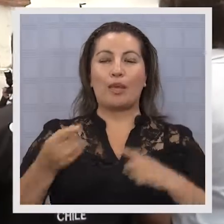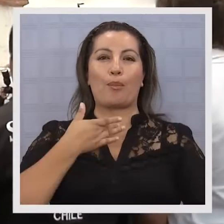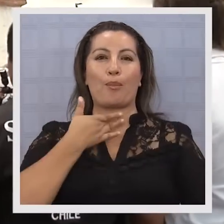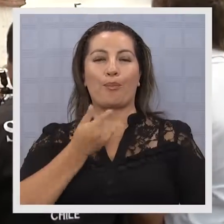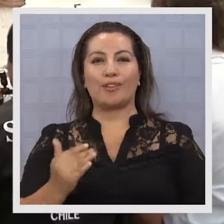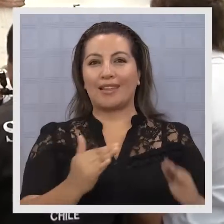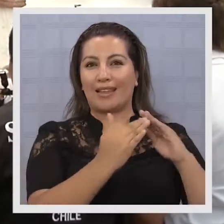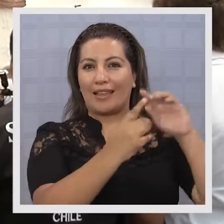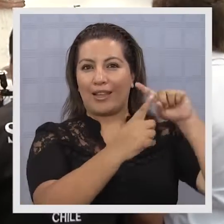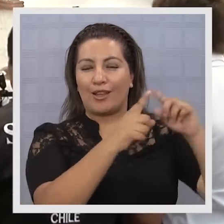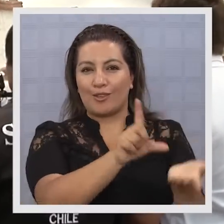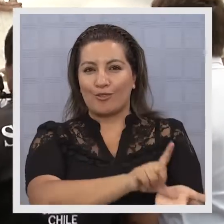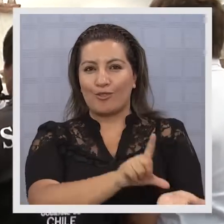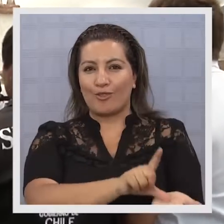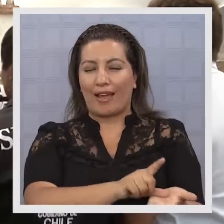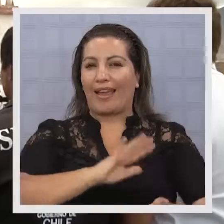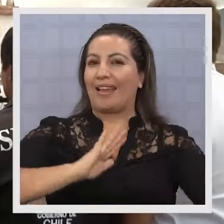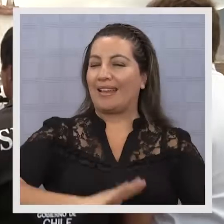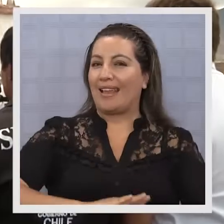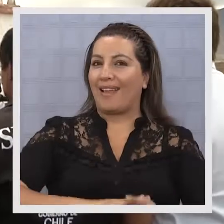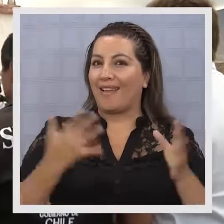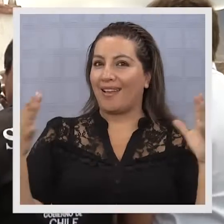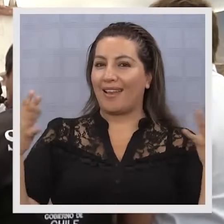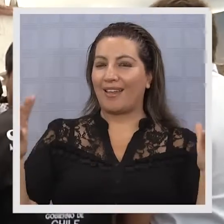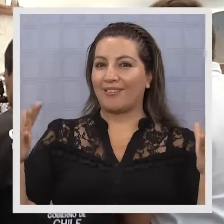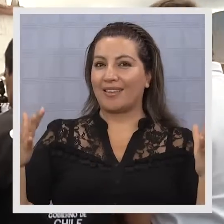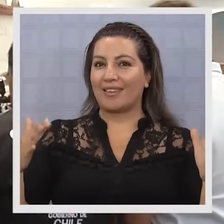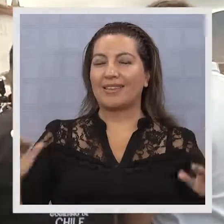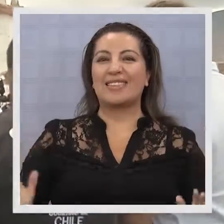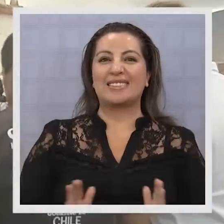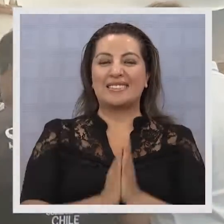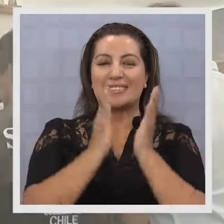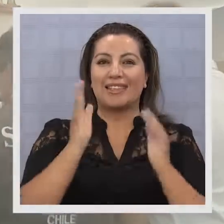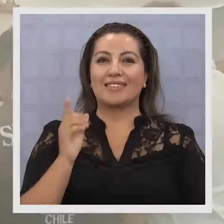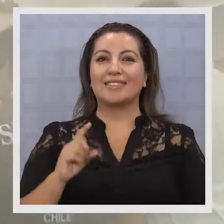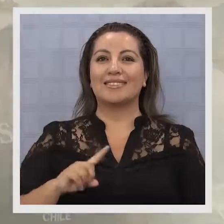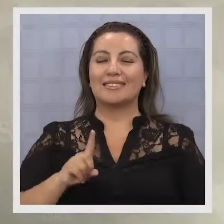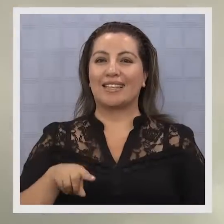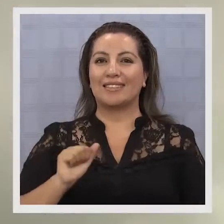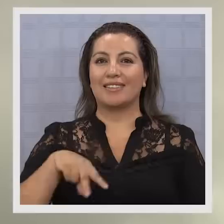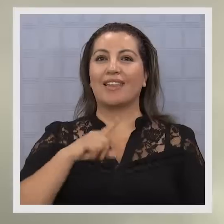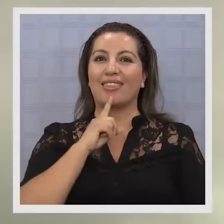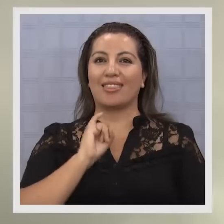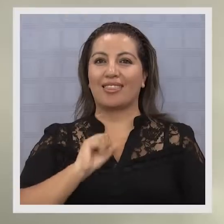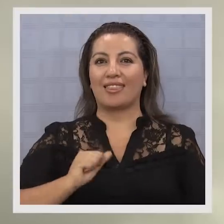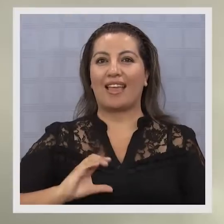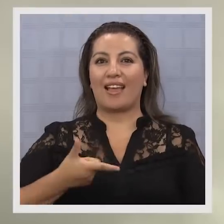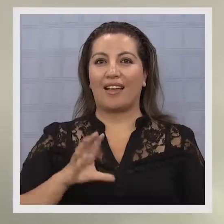estructura y la celebración de las fiestas patronales de San Santiago y la Candelaria.